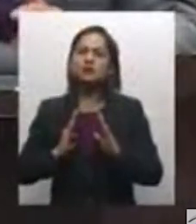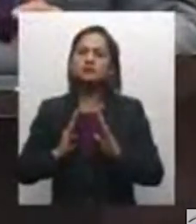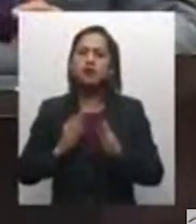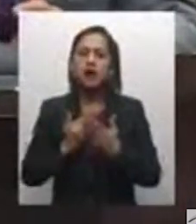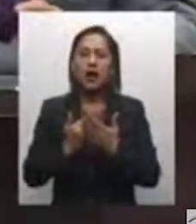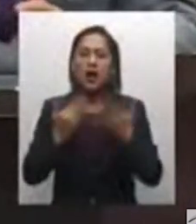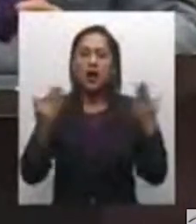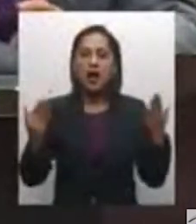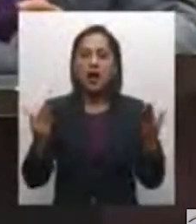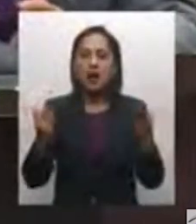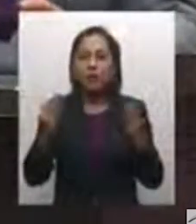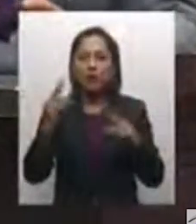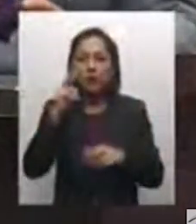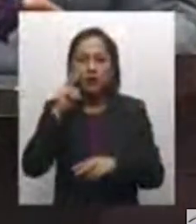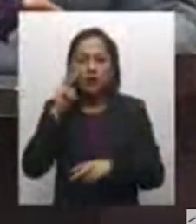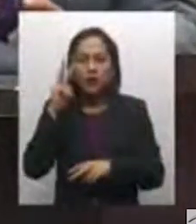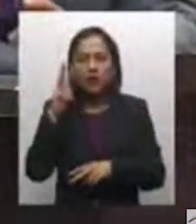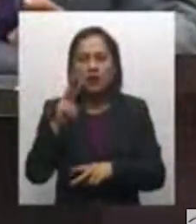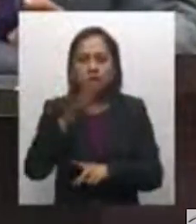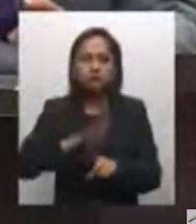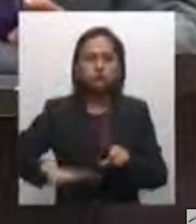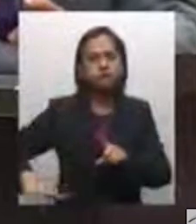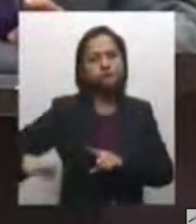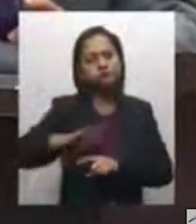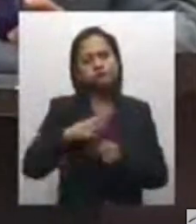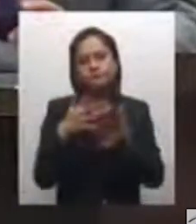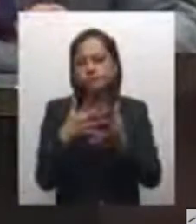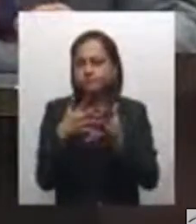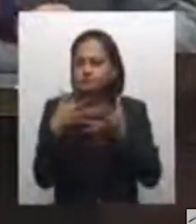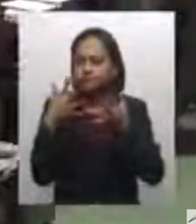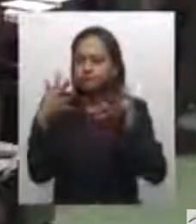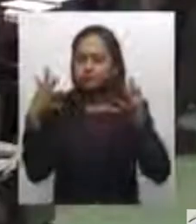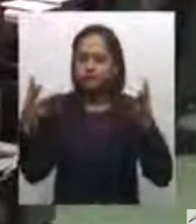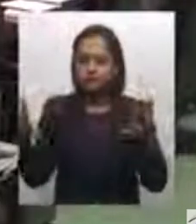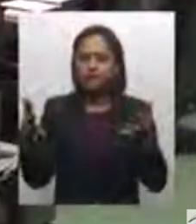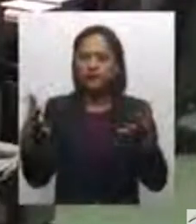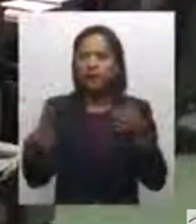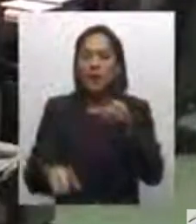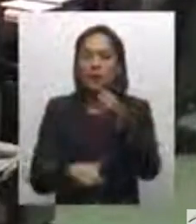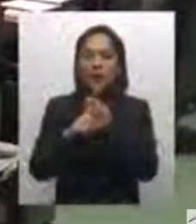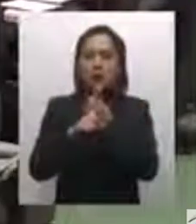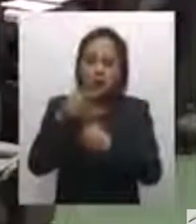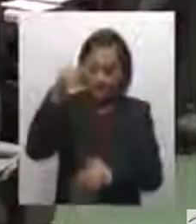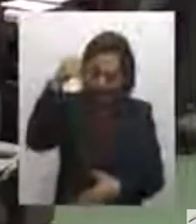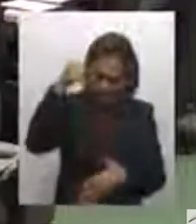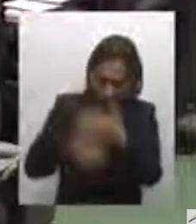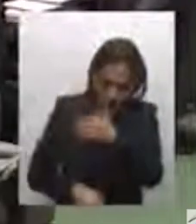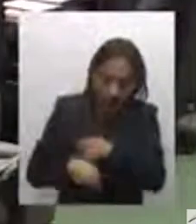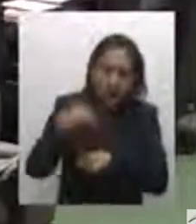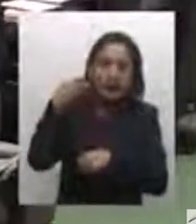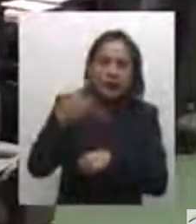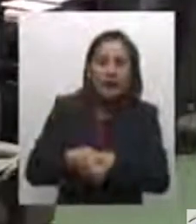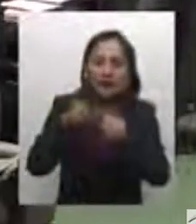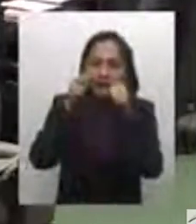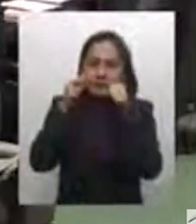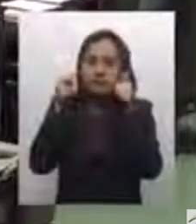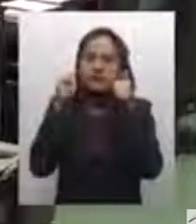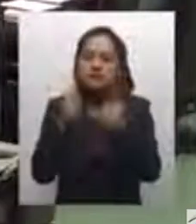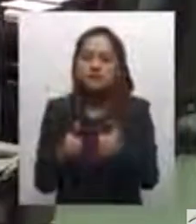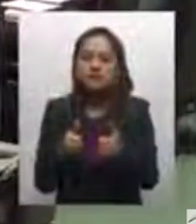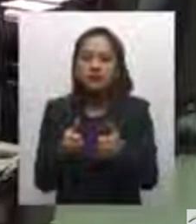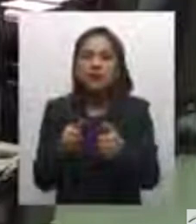amplia que vaya a la atención de las causas profundas generan la inseguridad